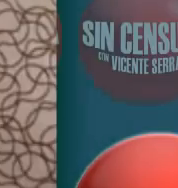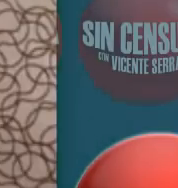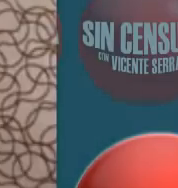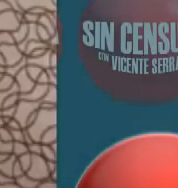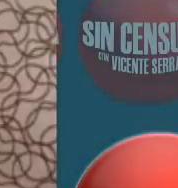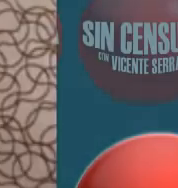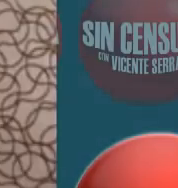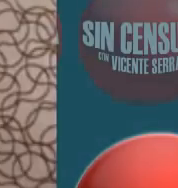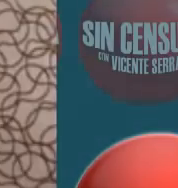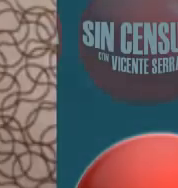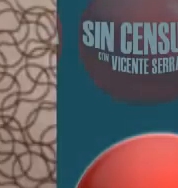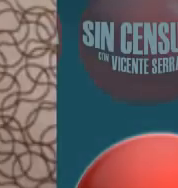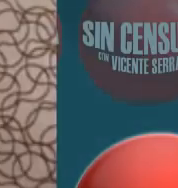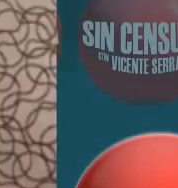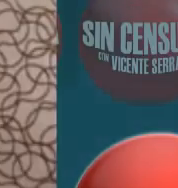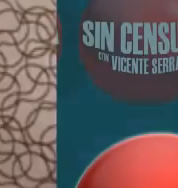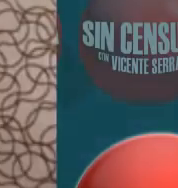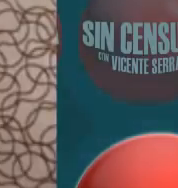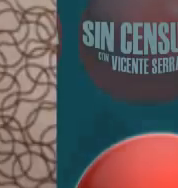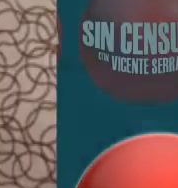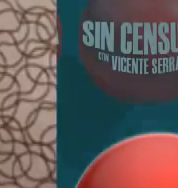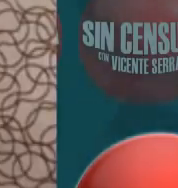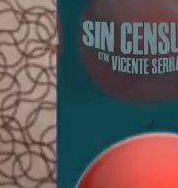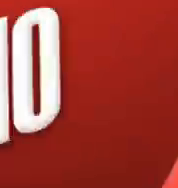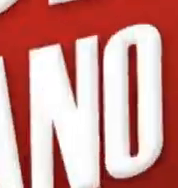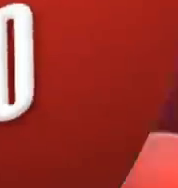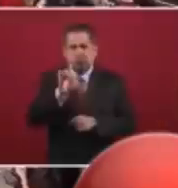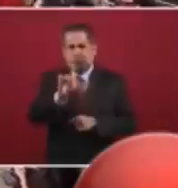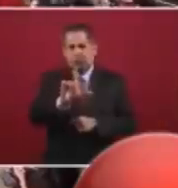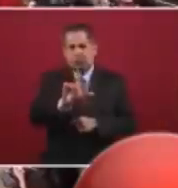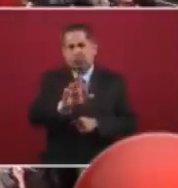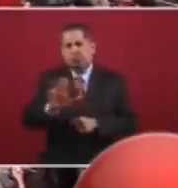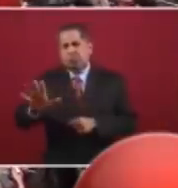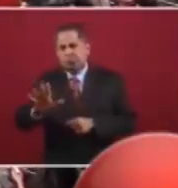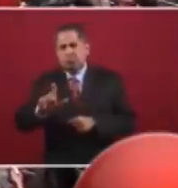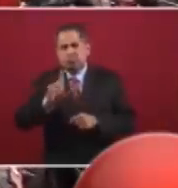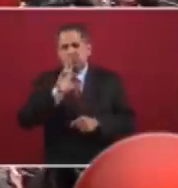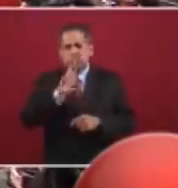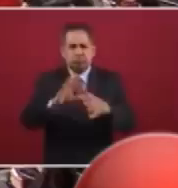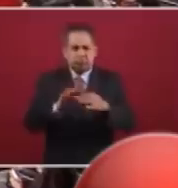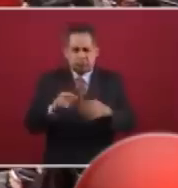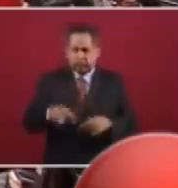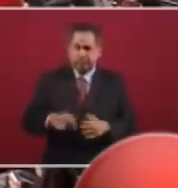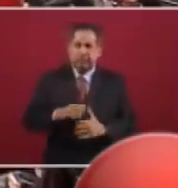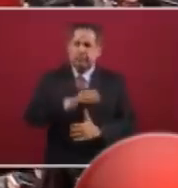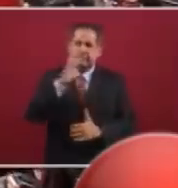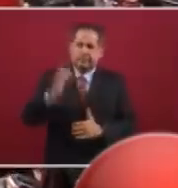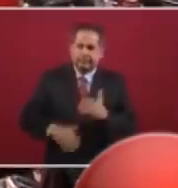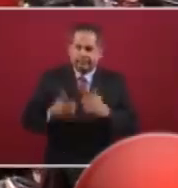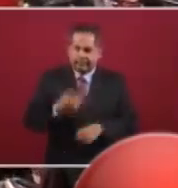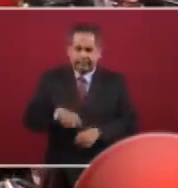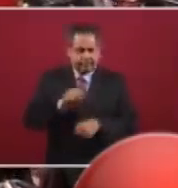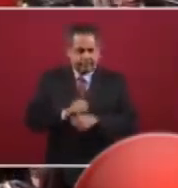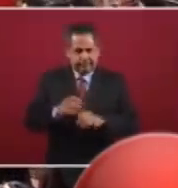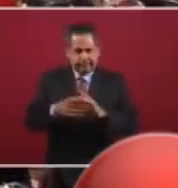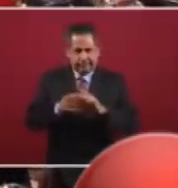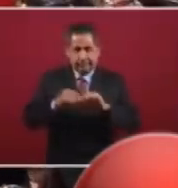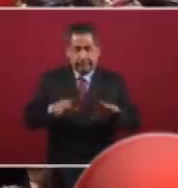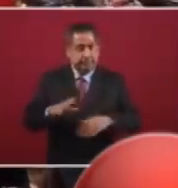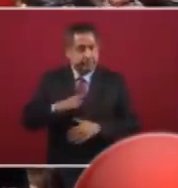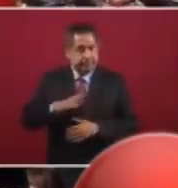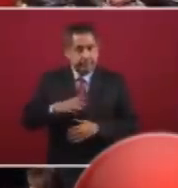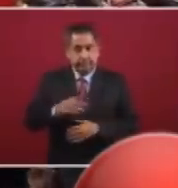conocer de exhibir estas chingaderas con esto terminamos la semana hay